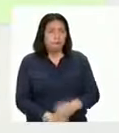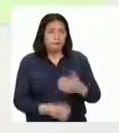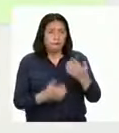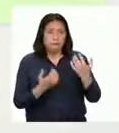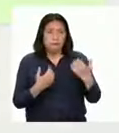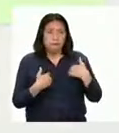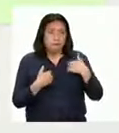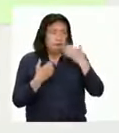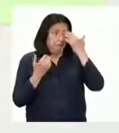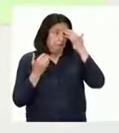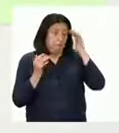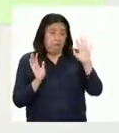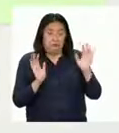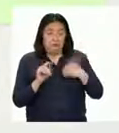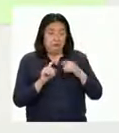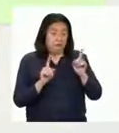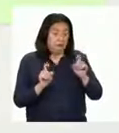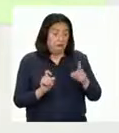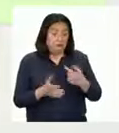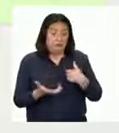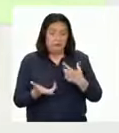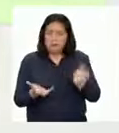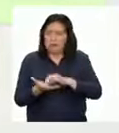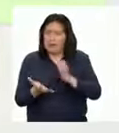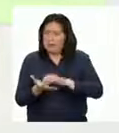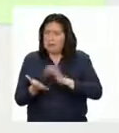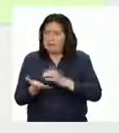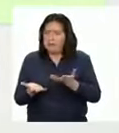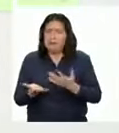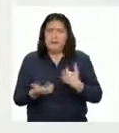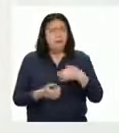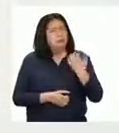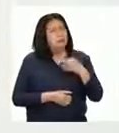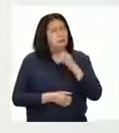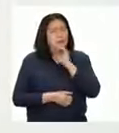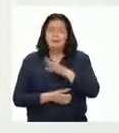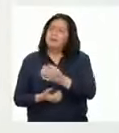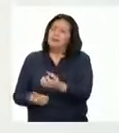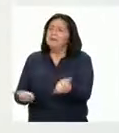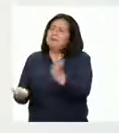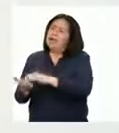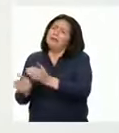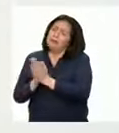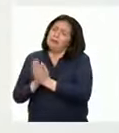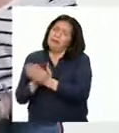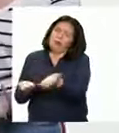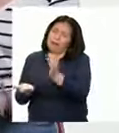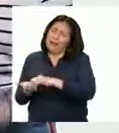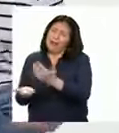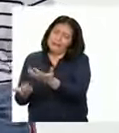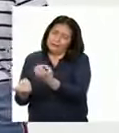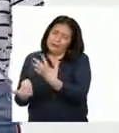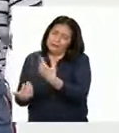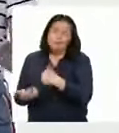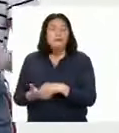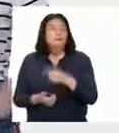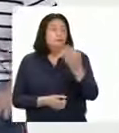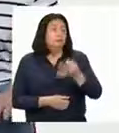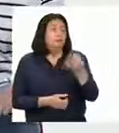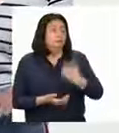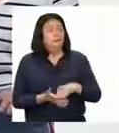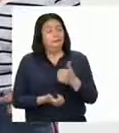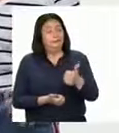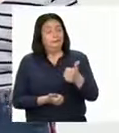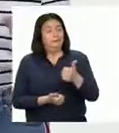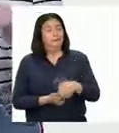ya no sé qué preguntar, pero quiero saber más, siempre digo, cuéntame más, por favor. Cierto, un